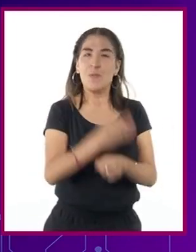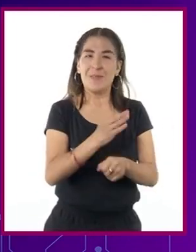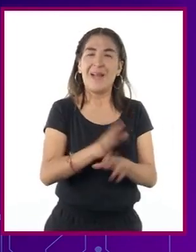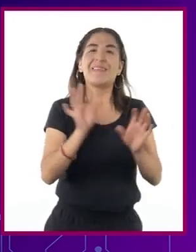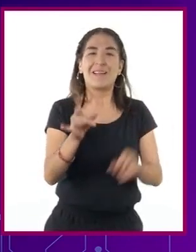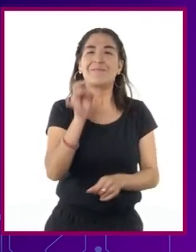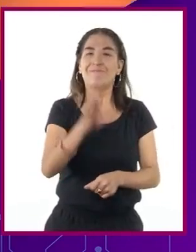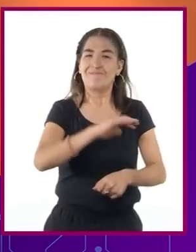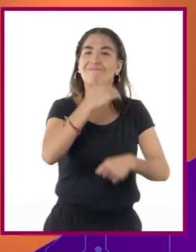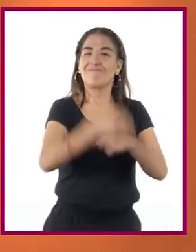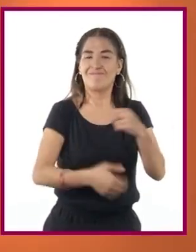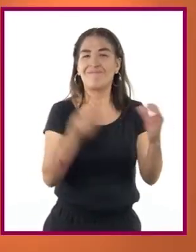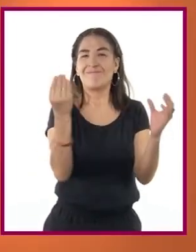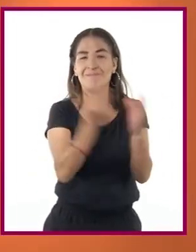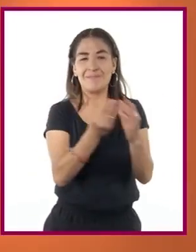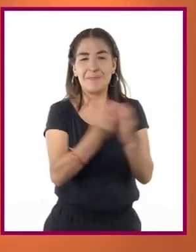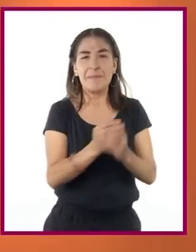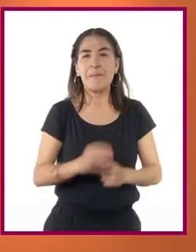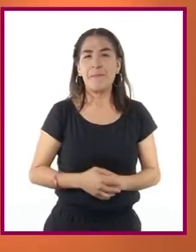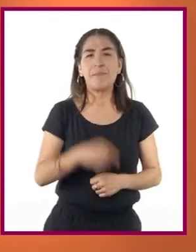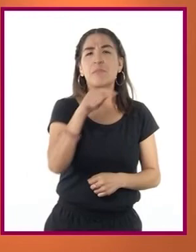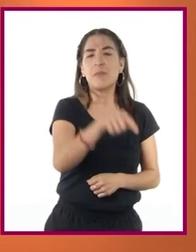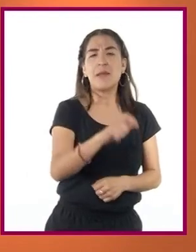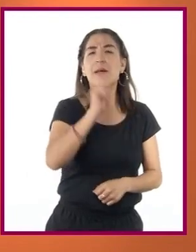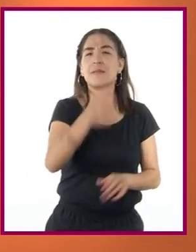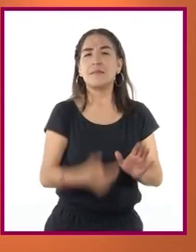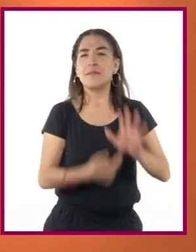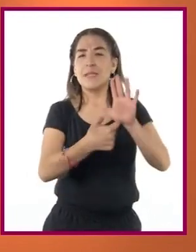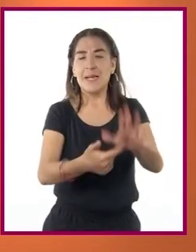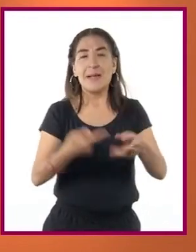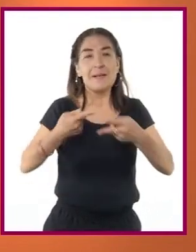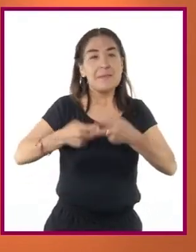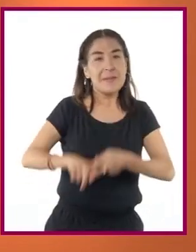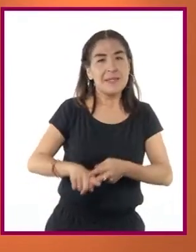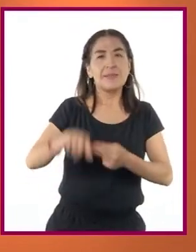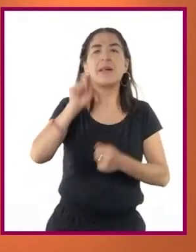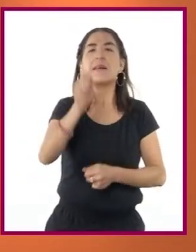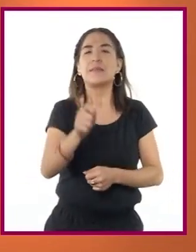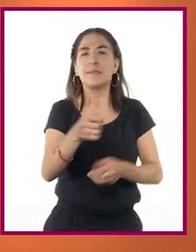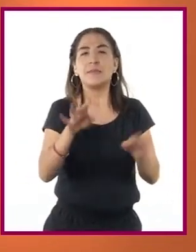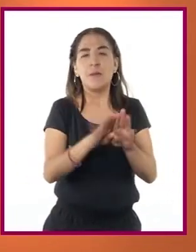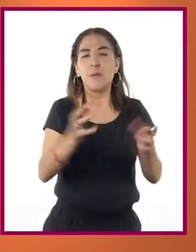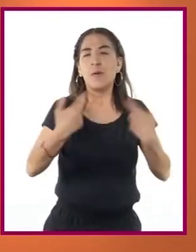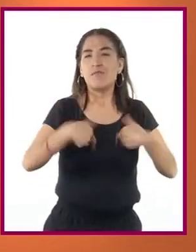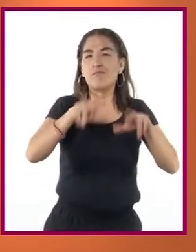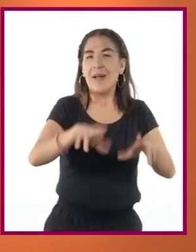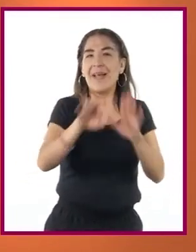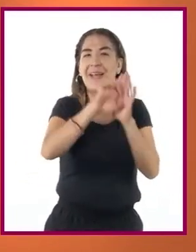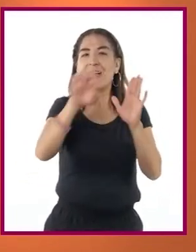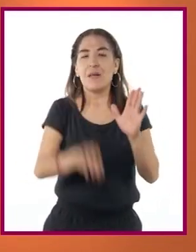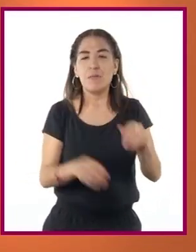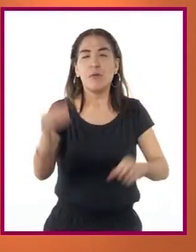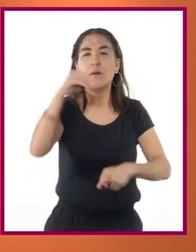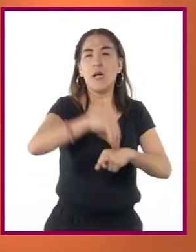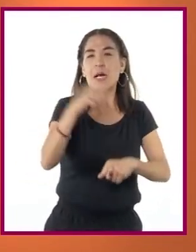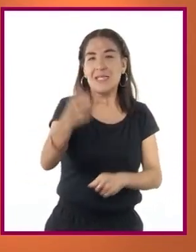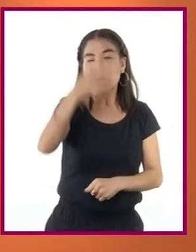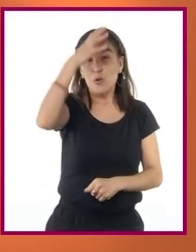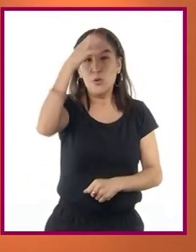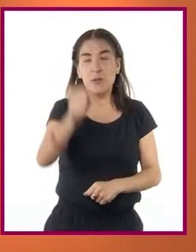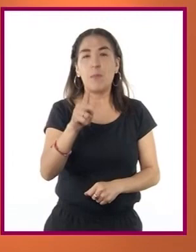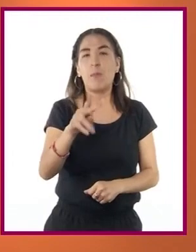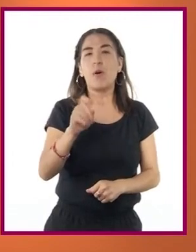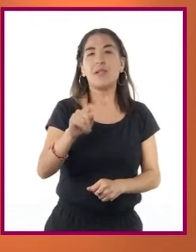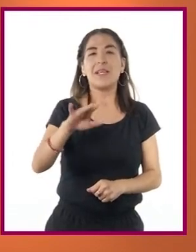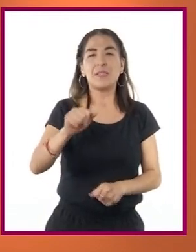de terminar con la sesión. La situación que se presentó al inicio representa un ejemplo de la aplicación del concepto de potencias